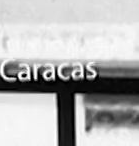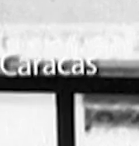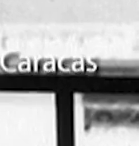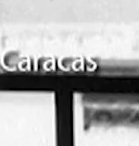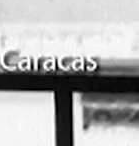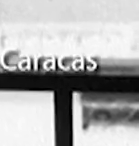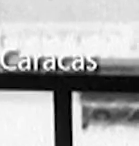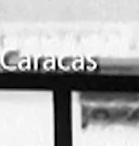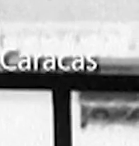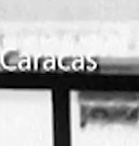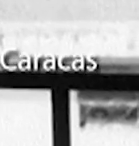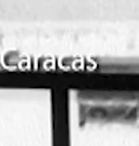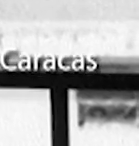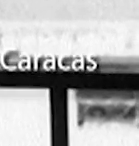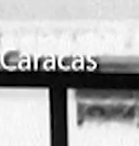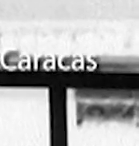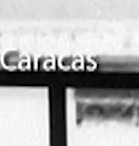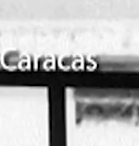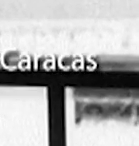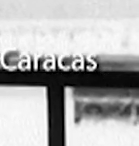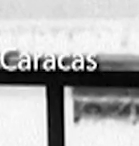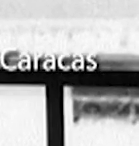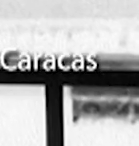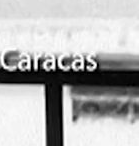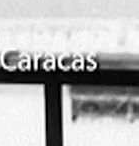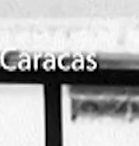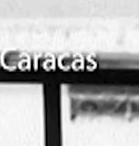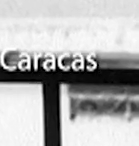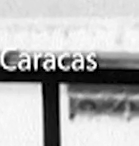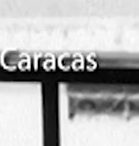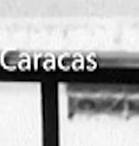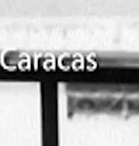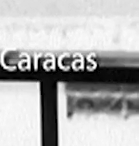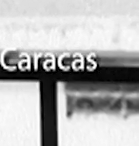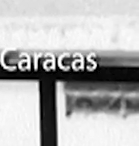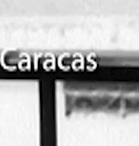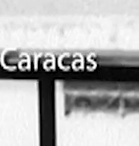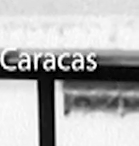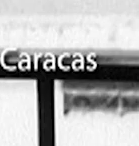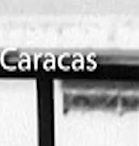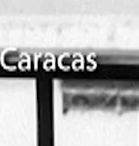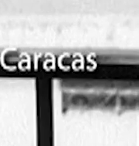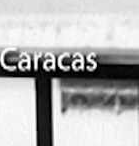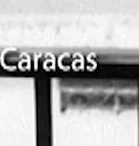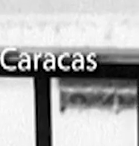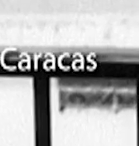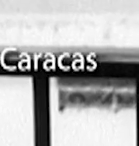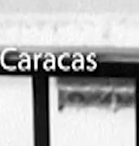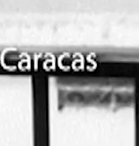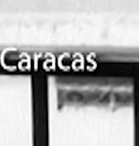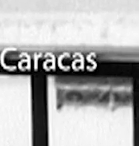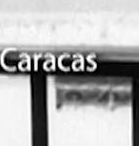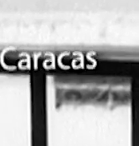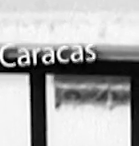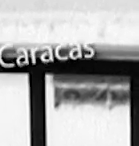Garmendia, además, fue director de la revista Imagen Latinoamericana del Instituto de Cultura de